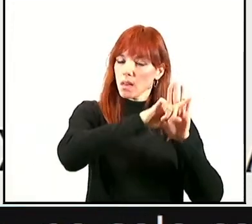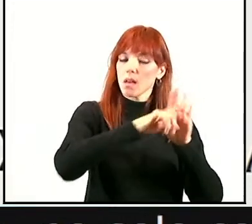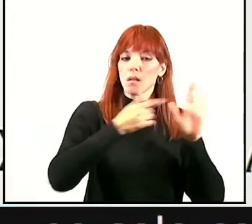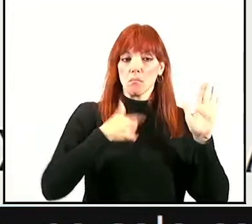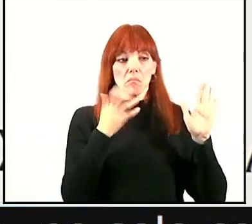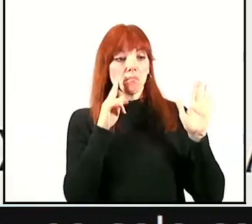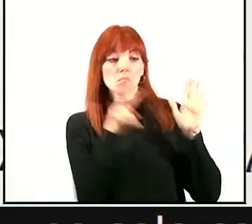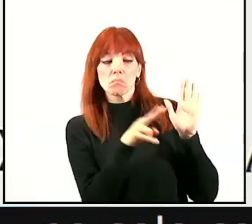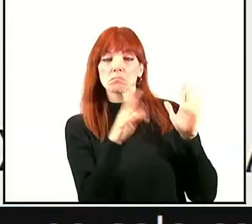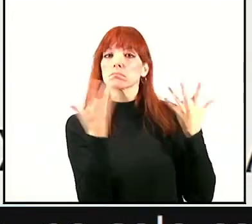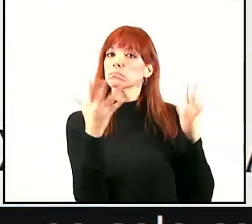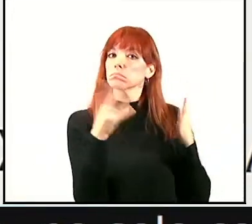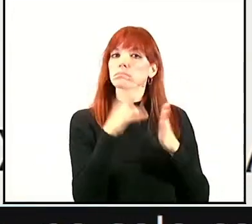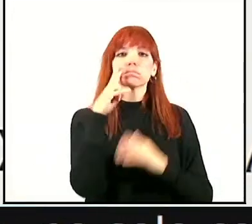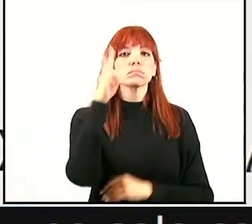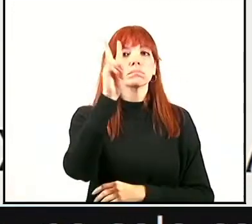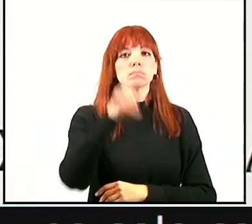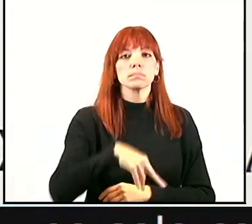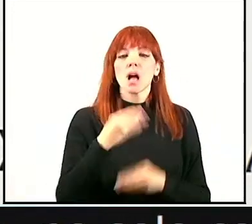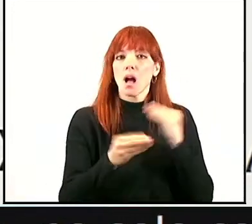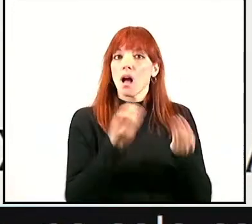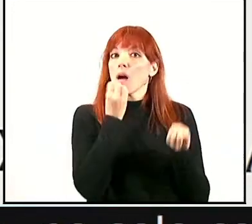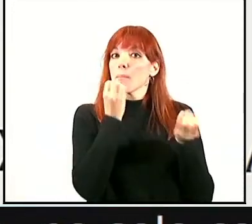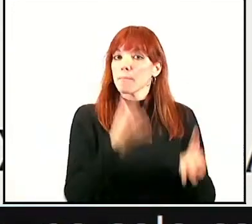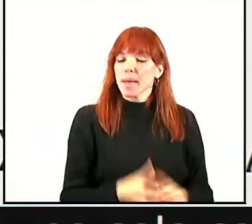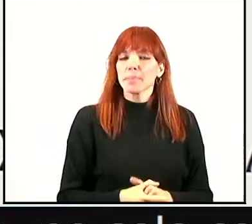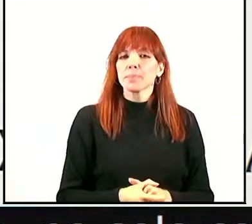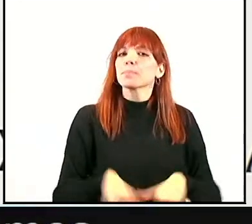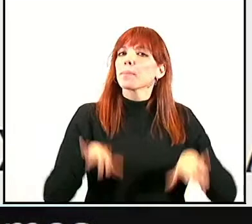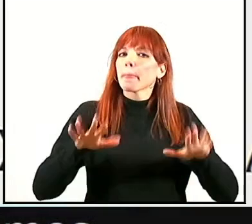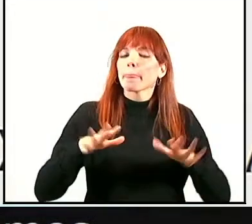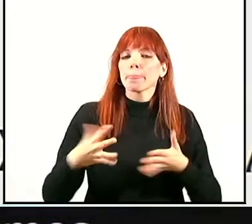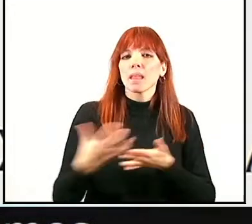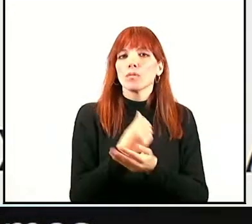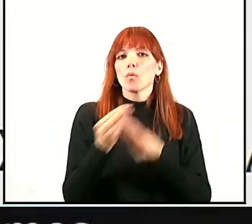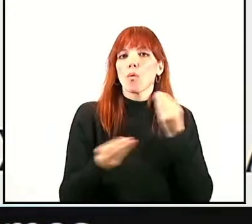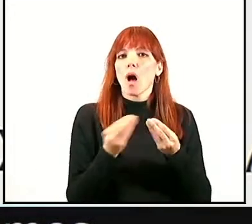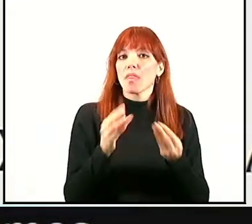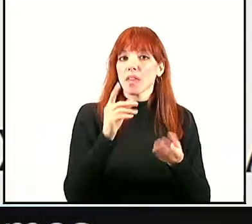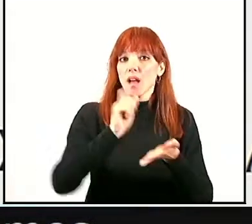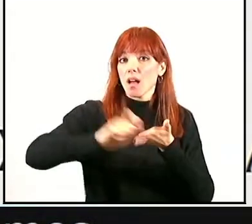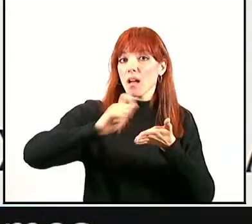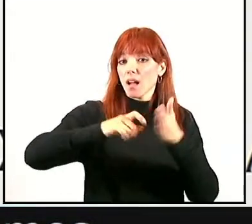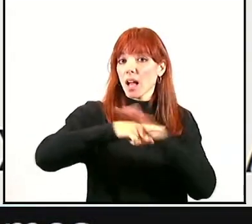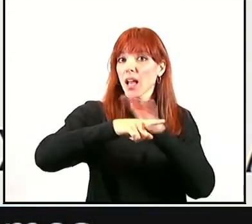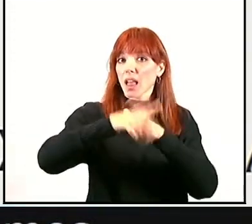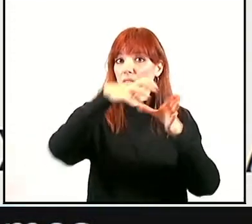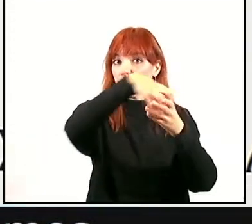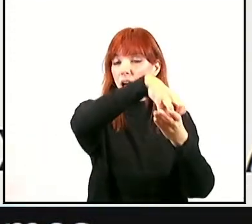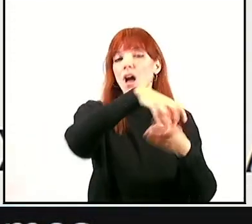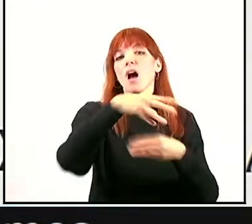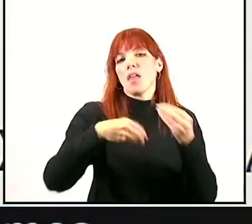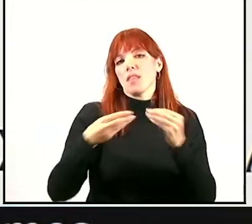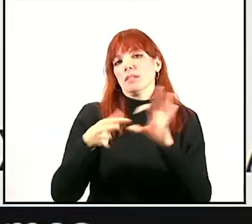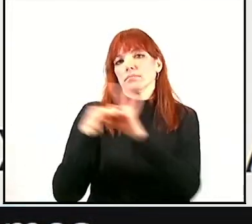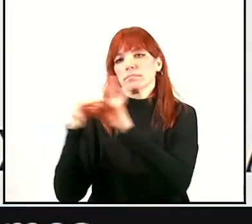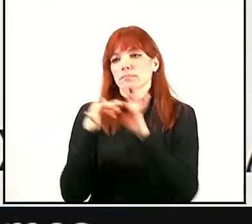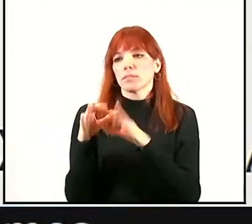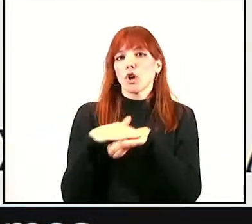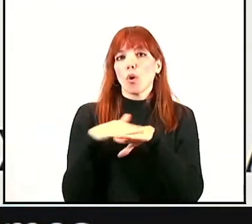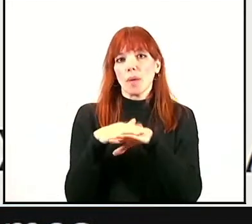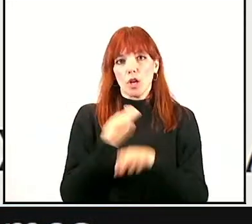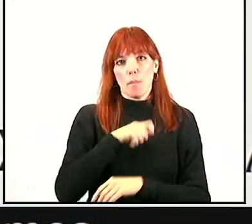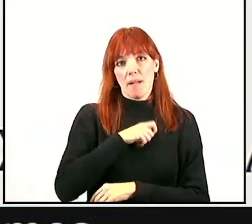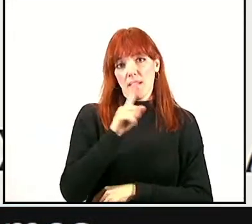ejemplo de lo que significa la cooperación descentralizada. Todo lo que hacemos desde la CIE lo hacemos siempre de la estrecha mano del Gobierno de España